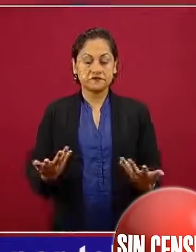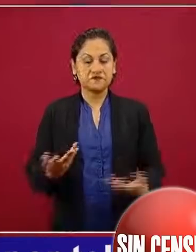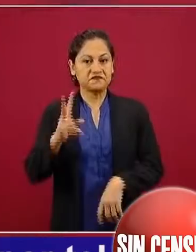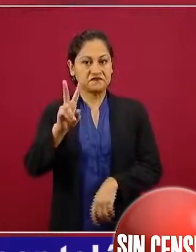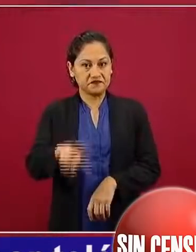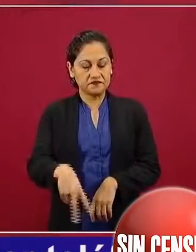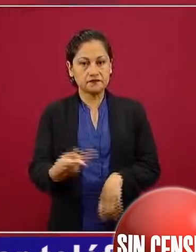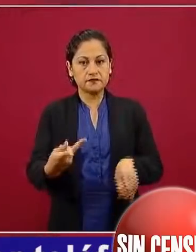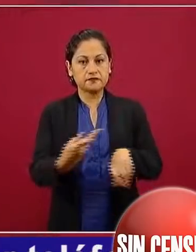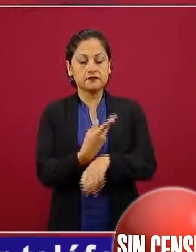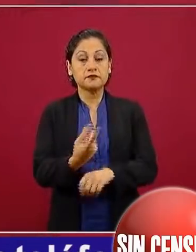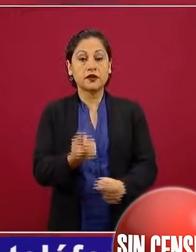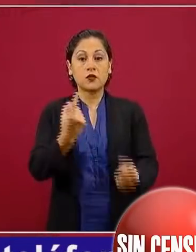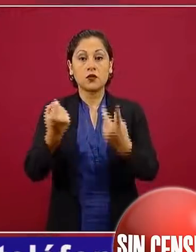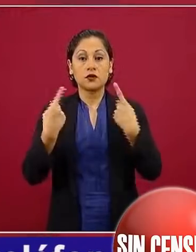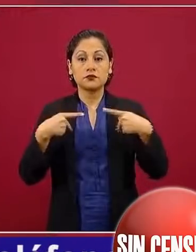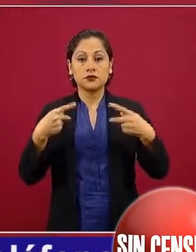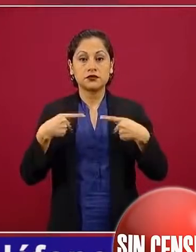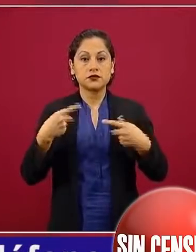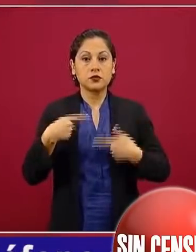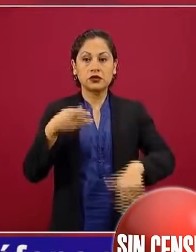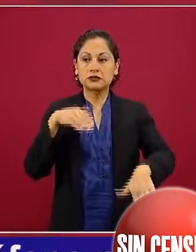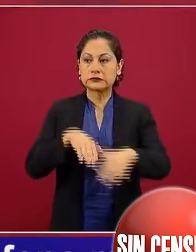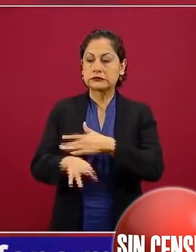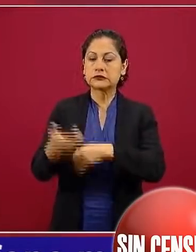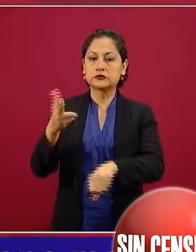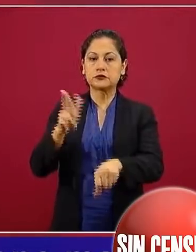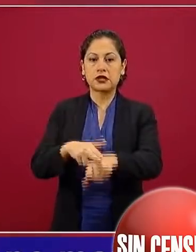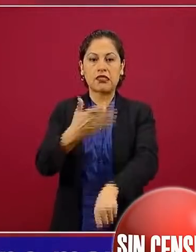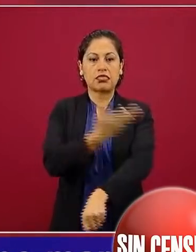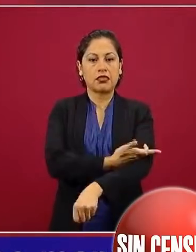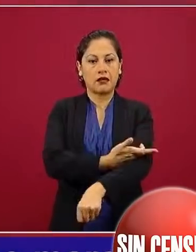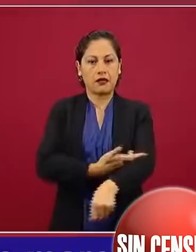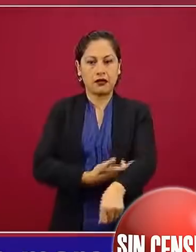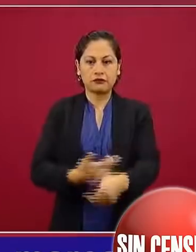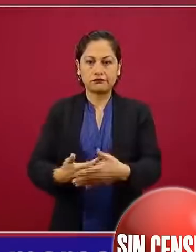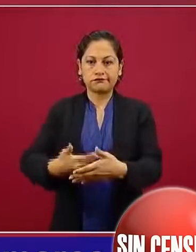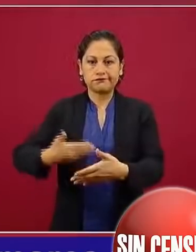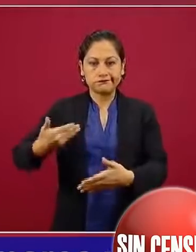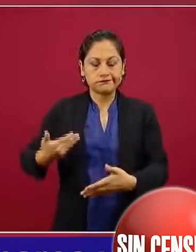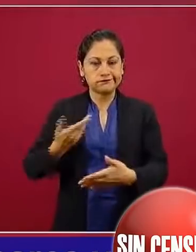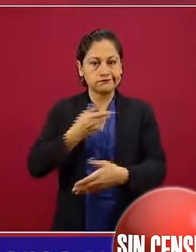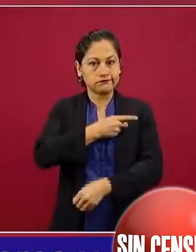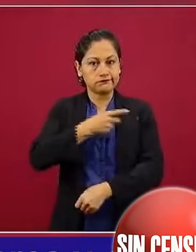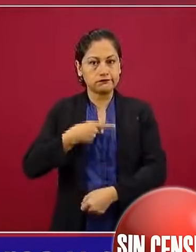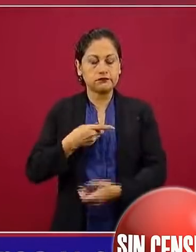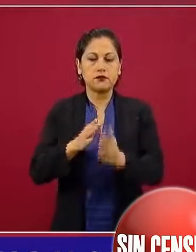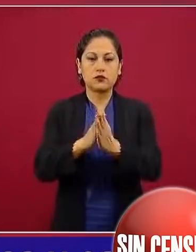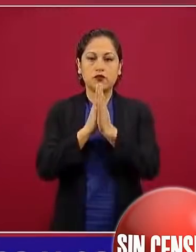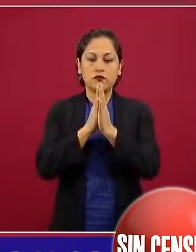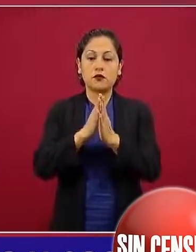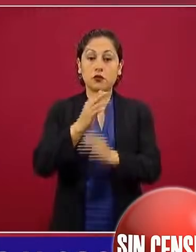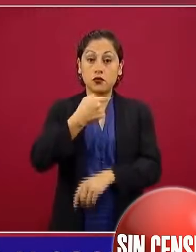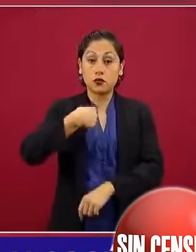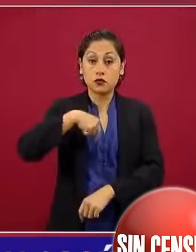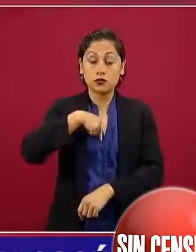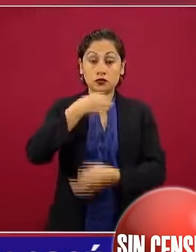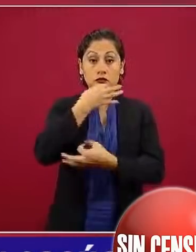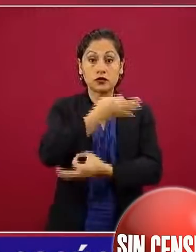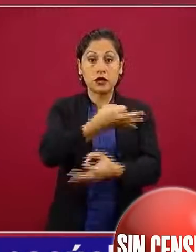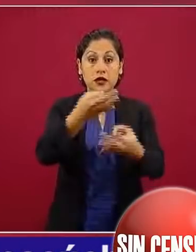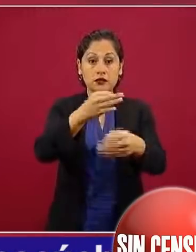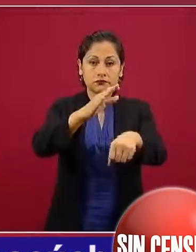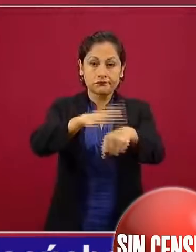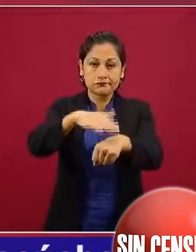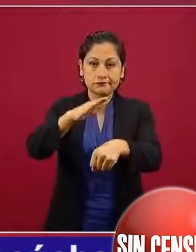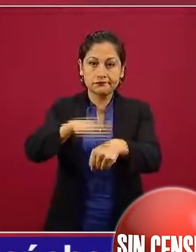llegar a la hospitalización, y pedimos nuevamente tomar en cuenta este mensaje, que cuando empiecen los